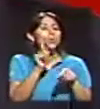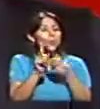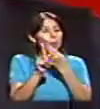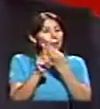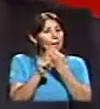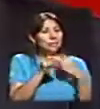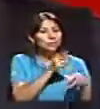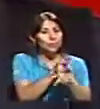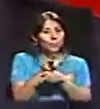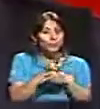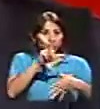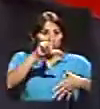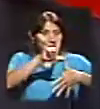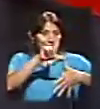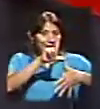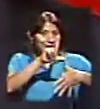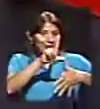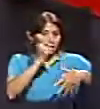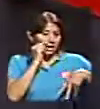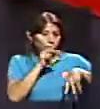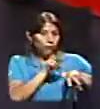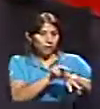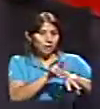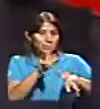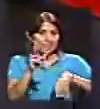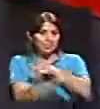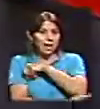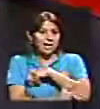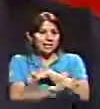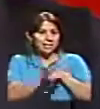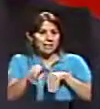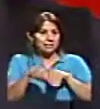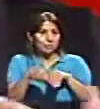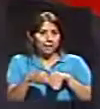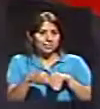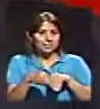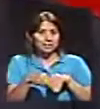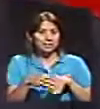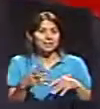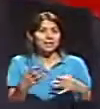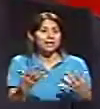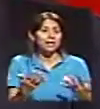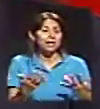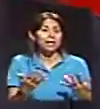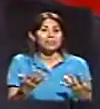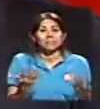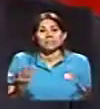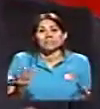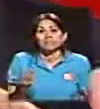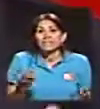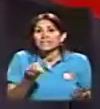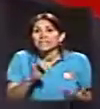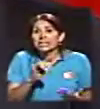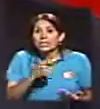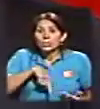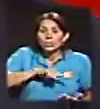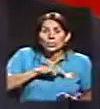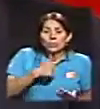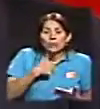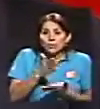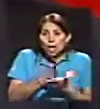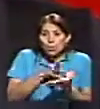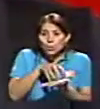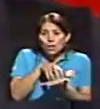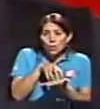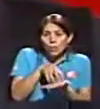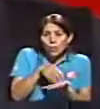abarcamos 6 países adicionales, a efecto de que tanto si en la otra jurisdicción se tiene dudas como si localmente se